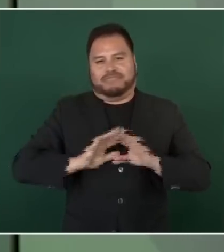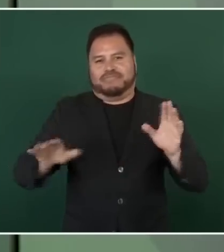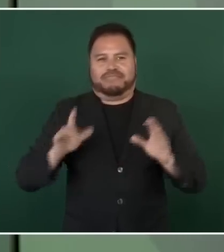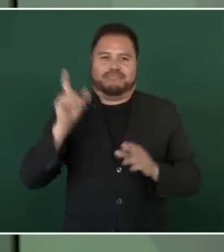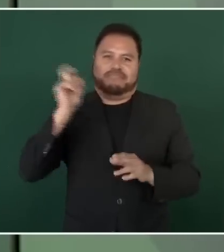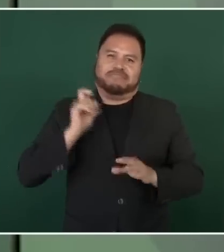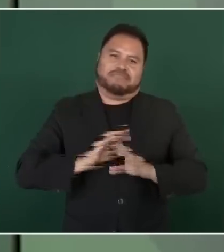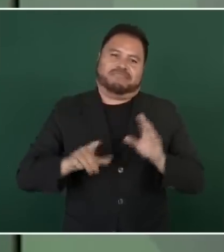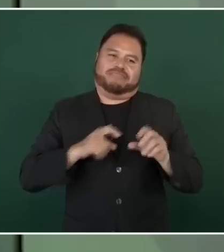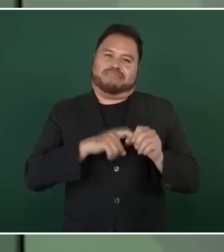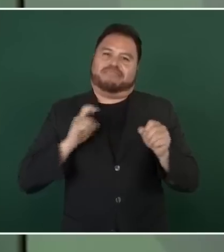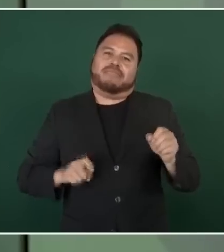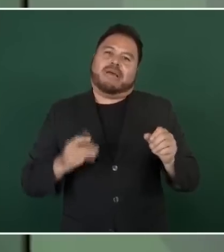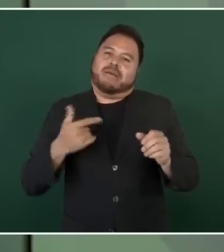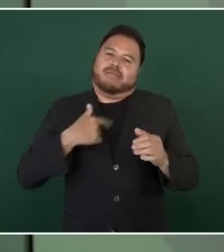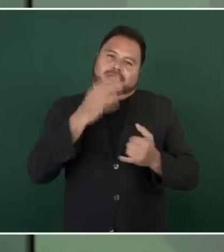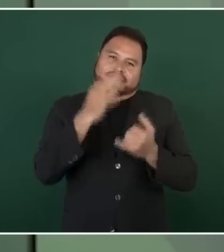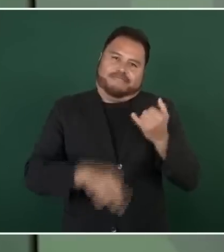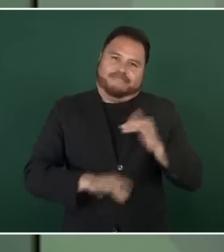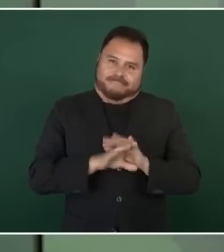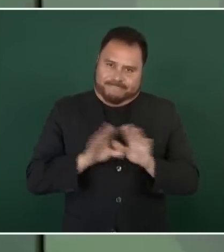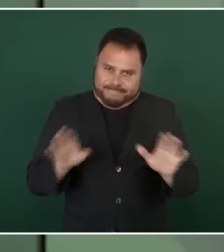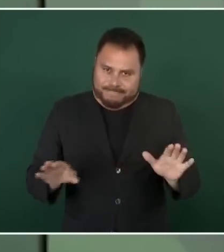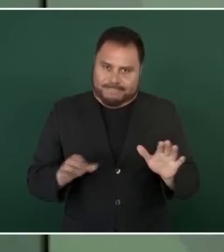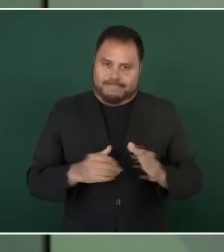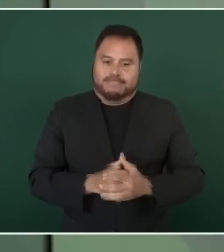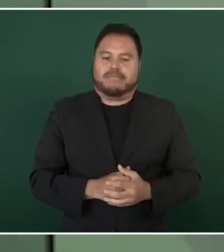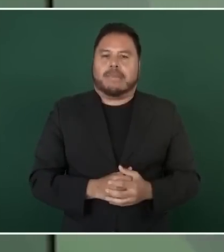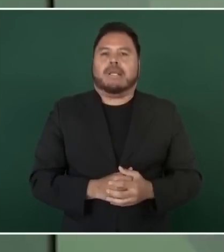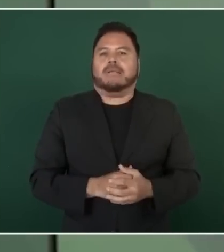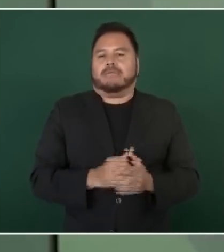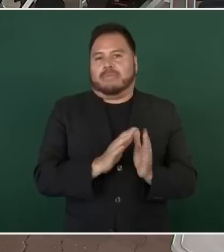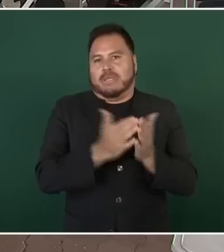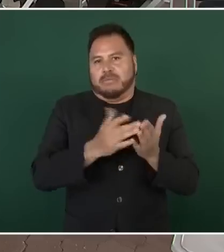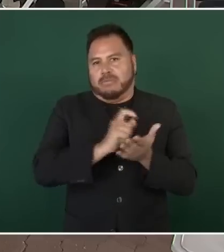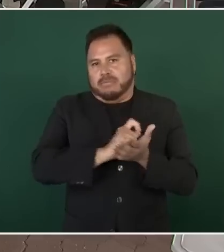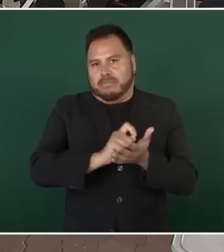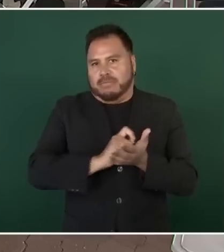y ya es el último libro con